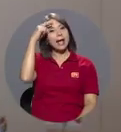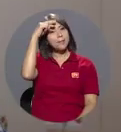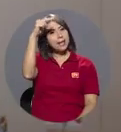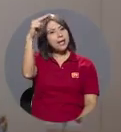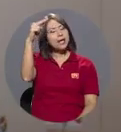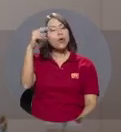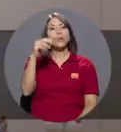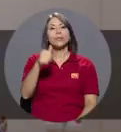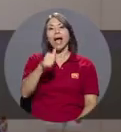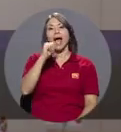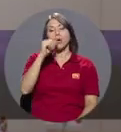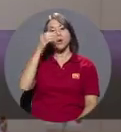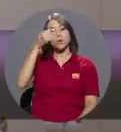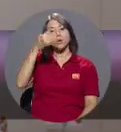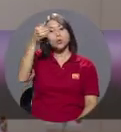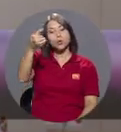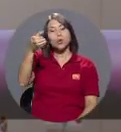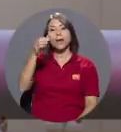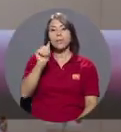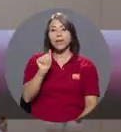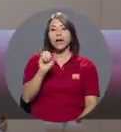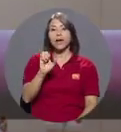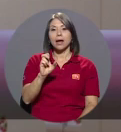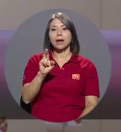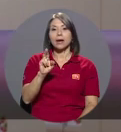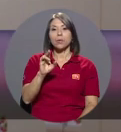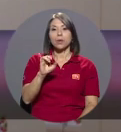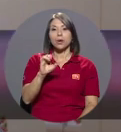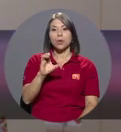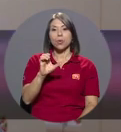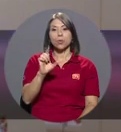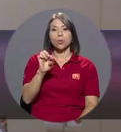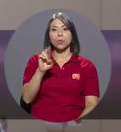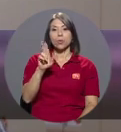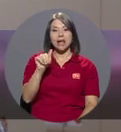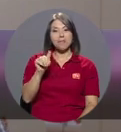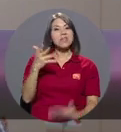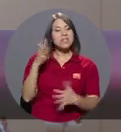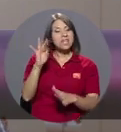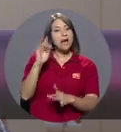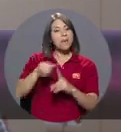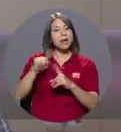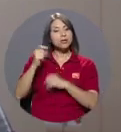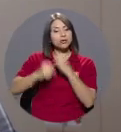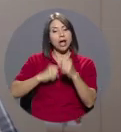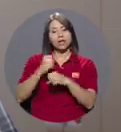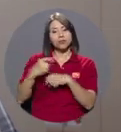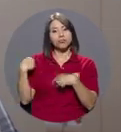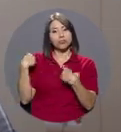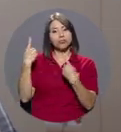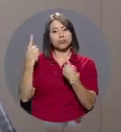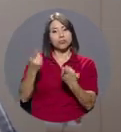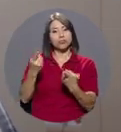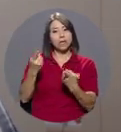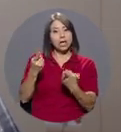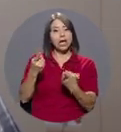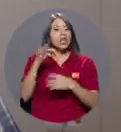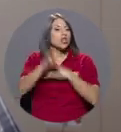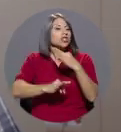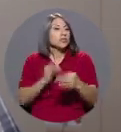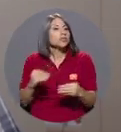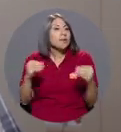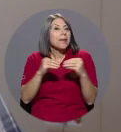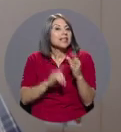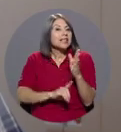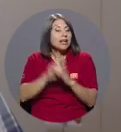En México la acuicultura es una actividad que se ha venido desarrollando durante varios años. Las especies que más se desarrollan en